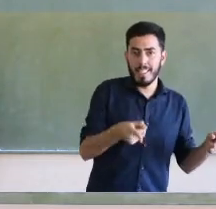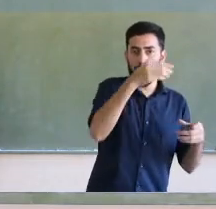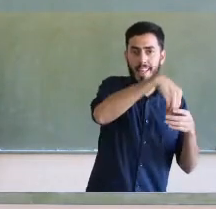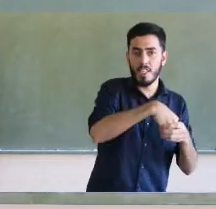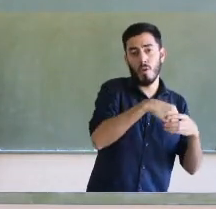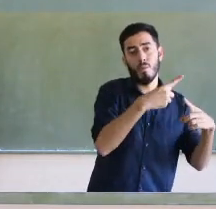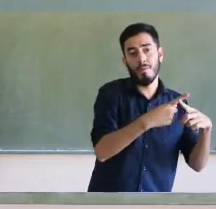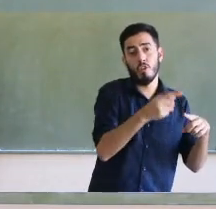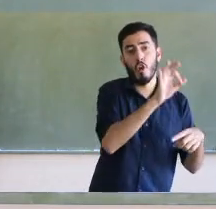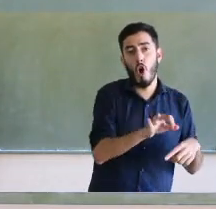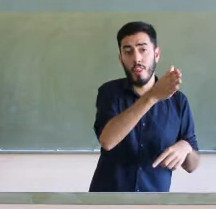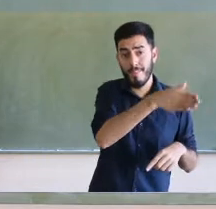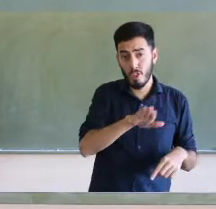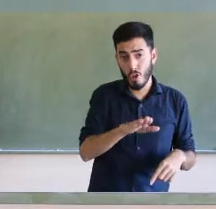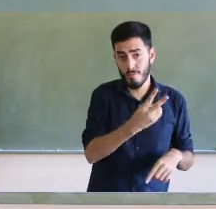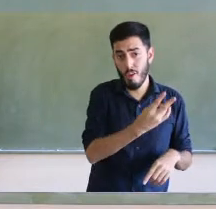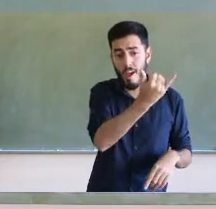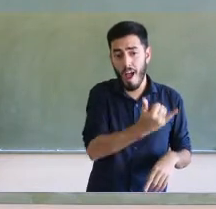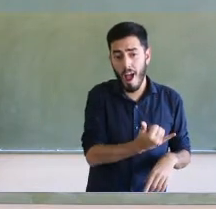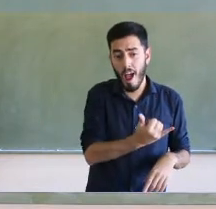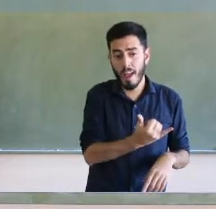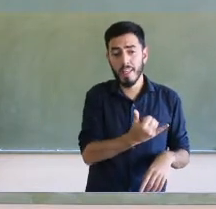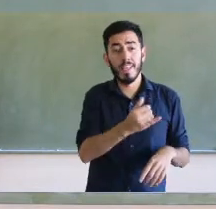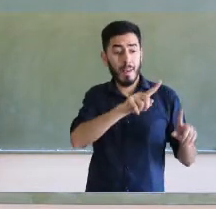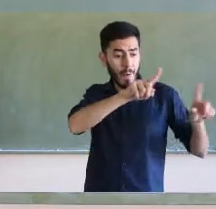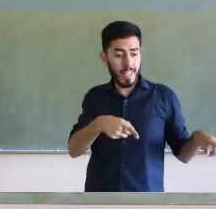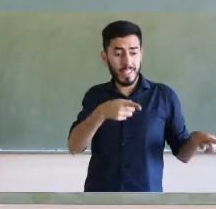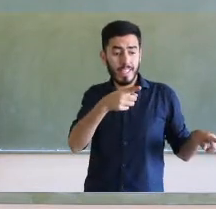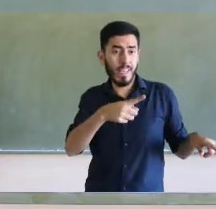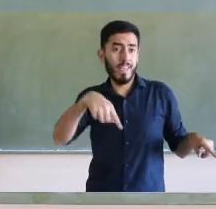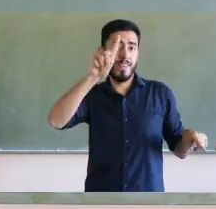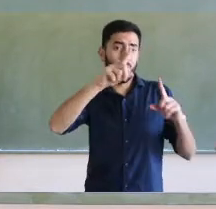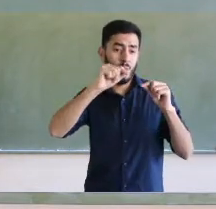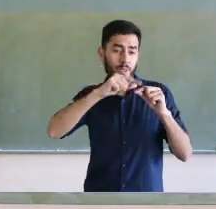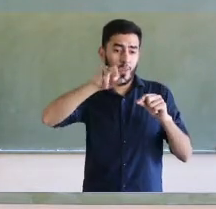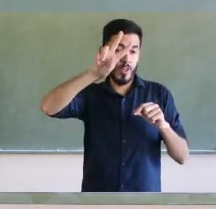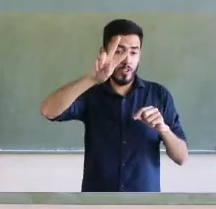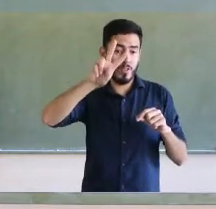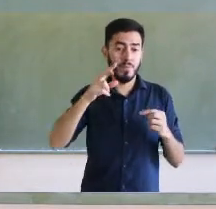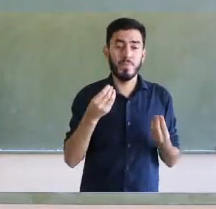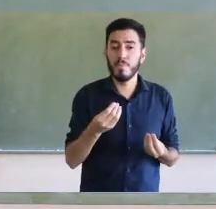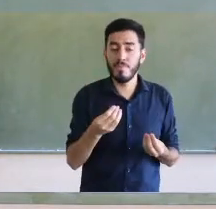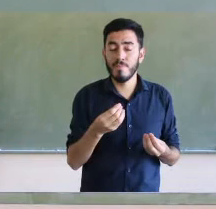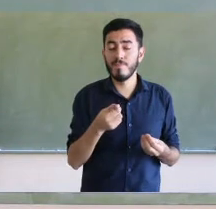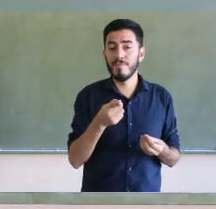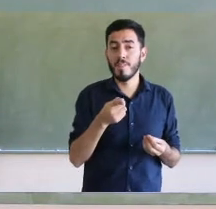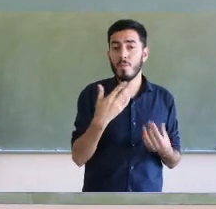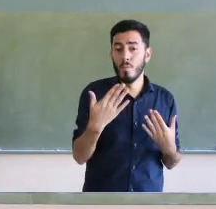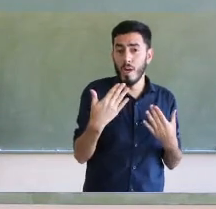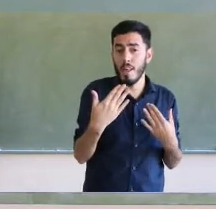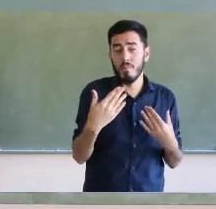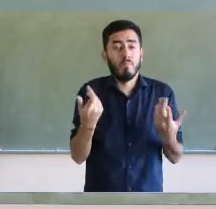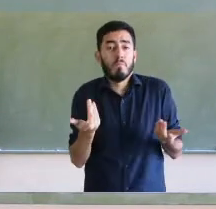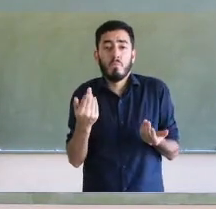o una división de fracciones y este paréntesis está elevado a cualquier exponente, lo que podemos hacer, y vamos a obtener